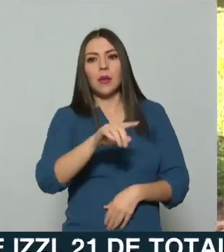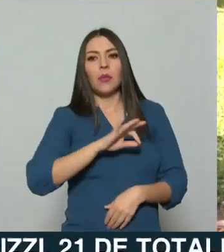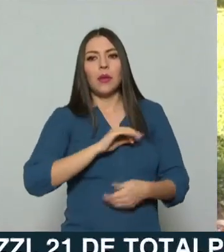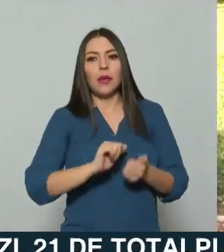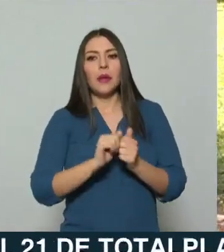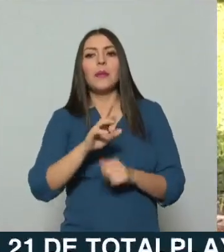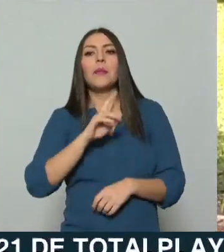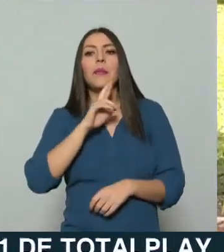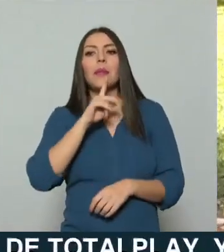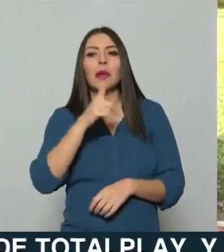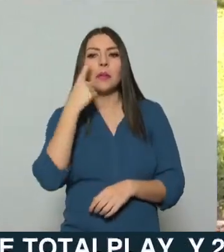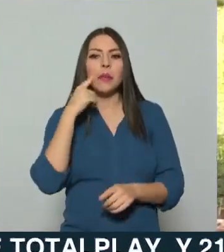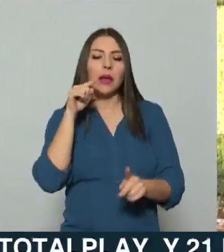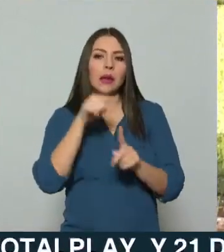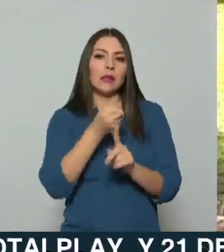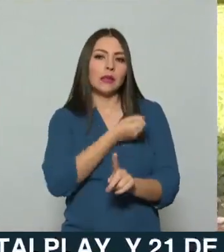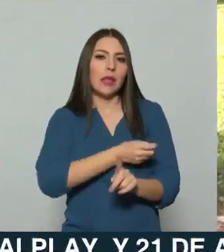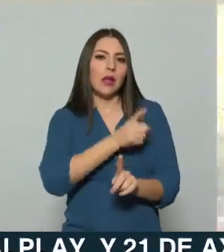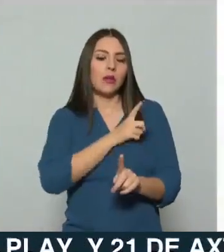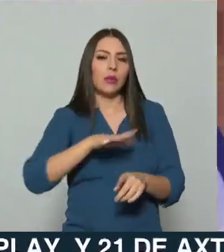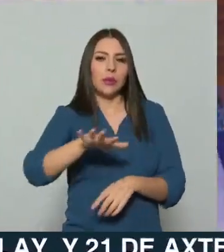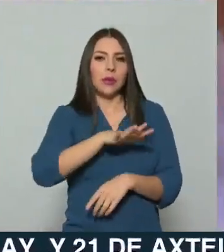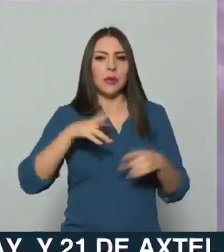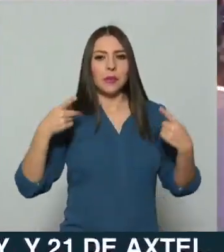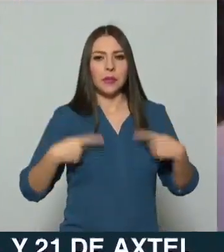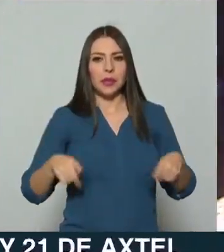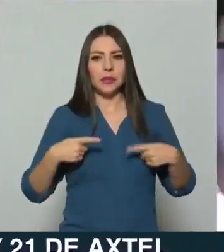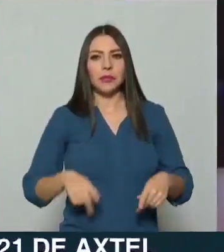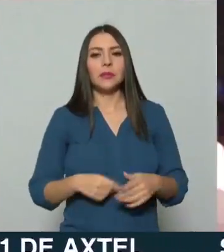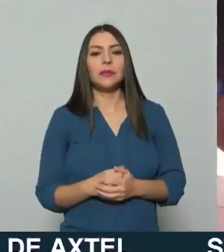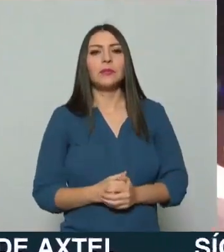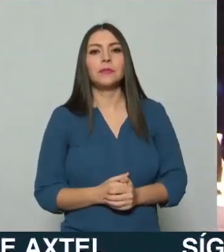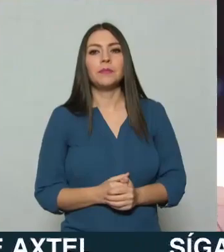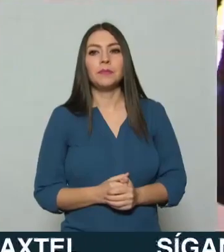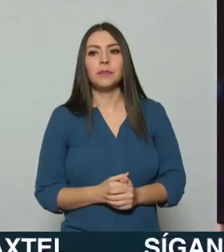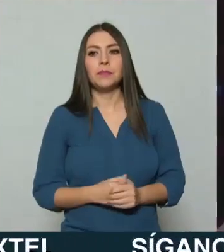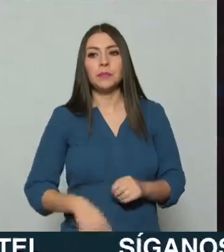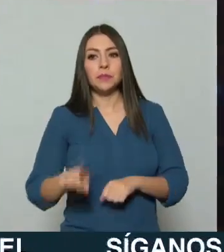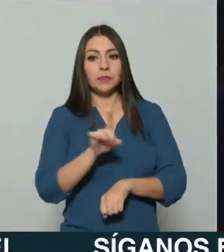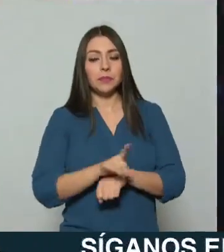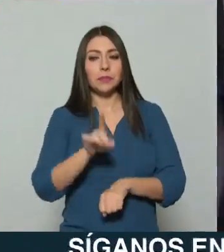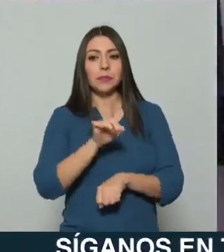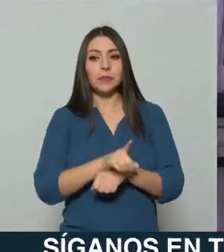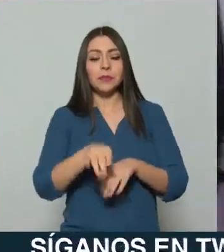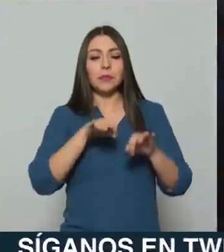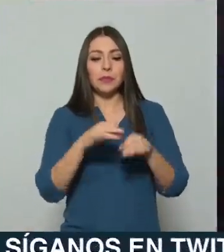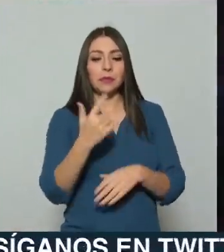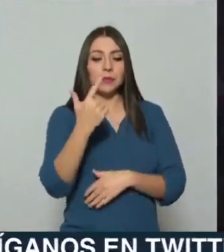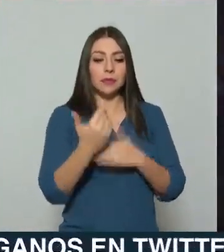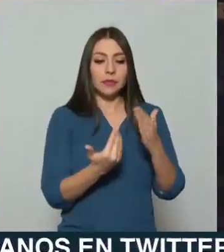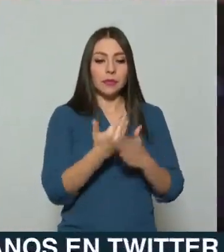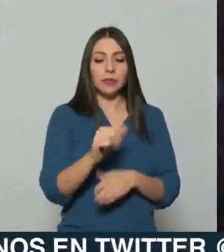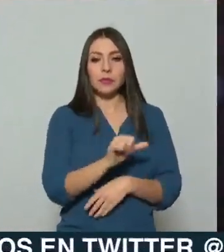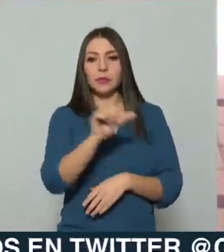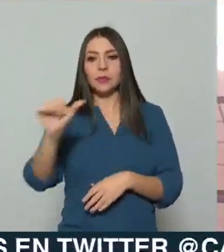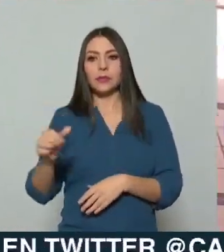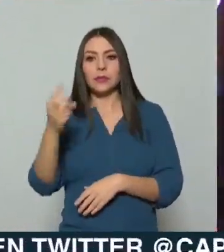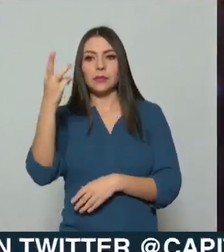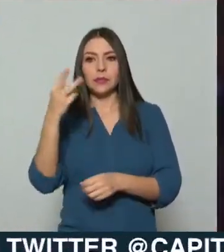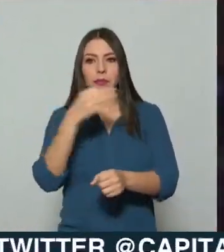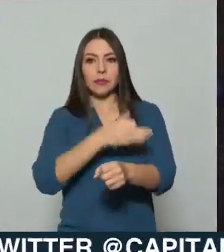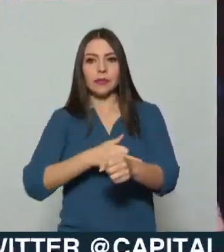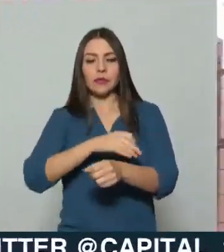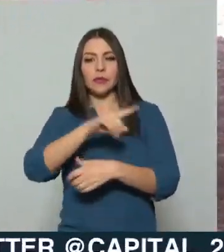mejorar en esa salud de nuestra población. Cada día da servicio de 7 de la mañana a 3 de la tarde en la Unidad